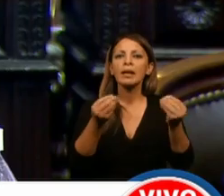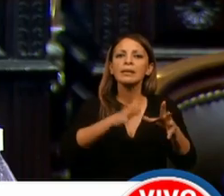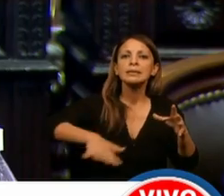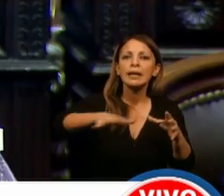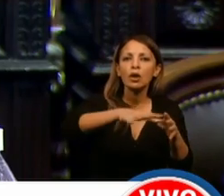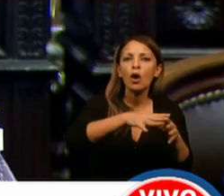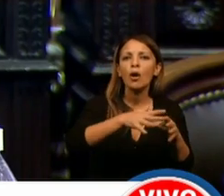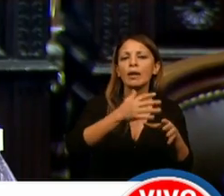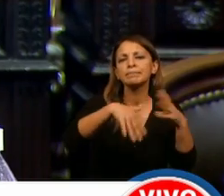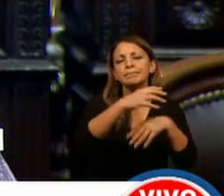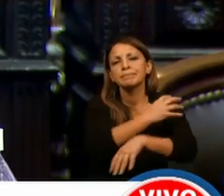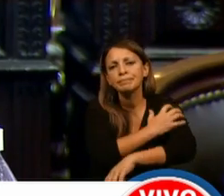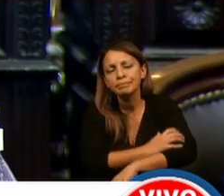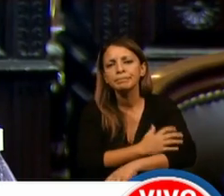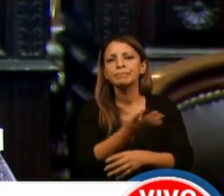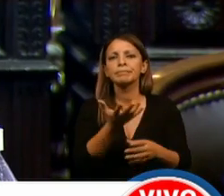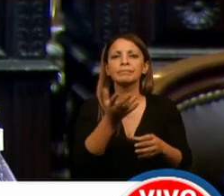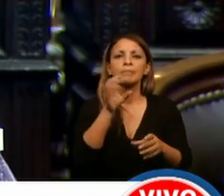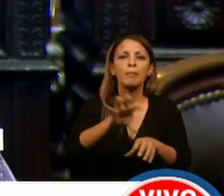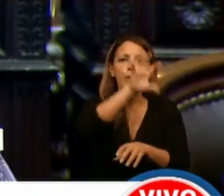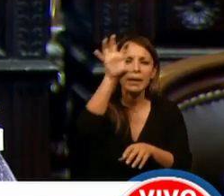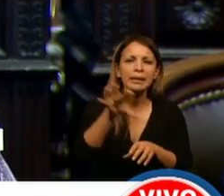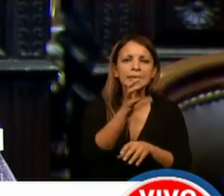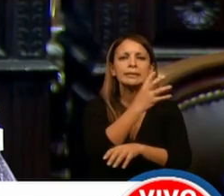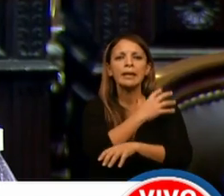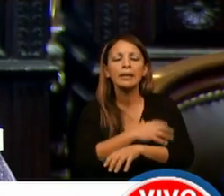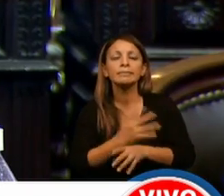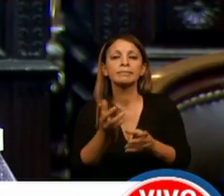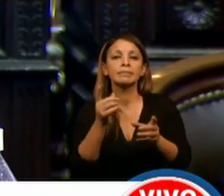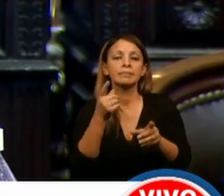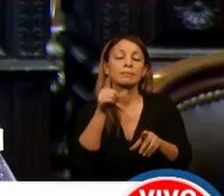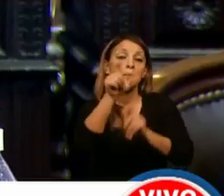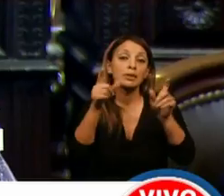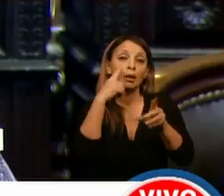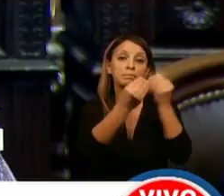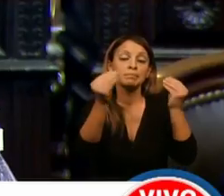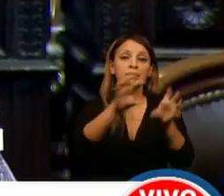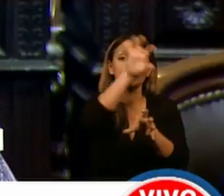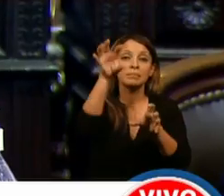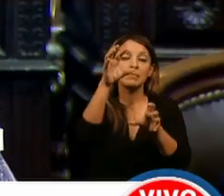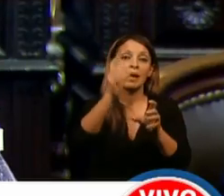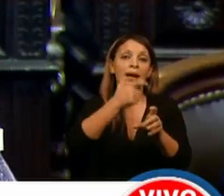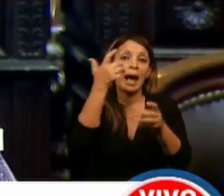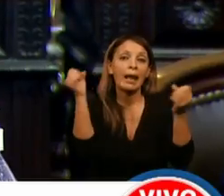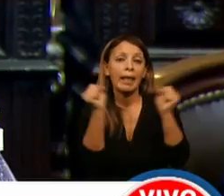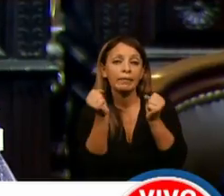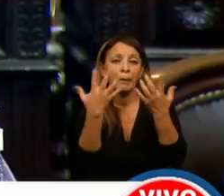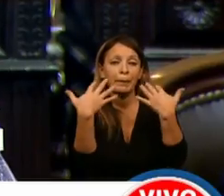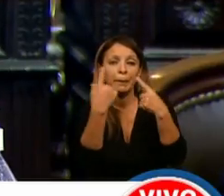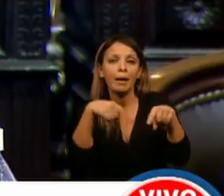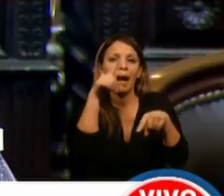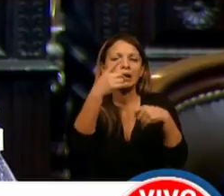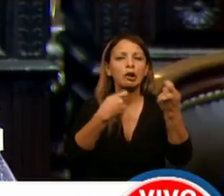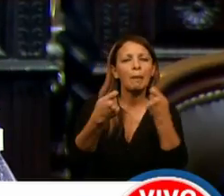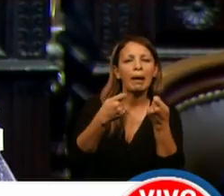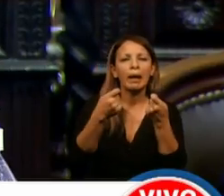más pobres de las provincias cálidas financien los consumos de gente de gran capacidad